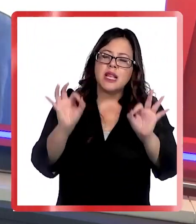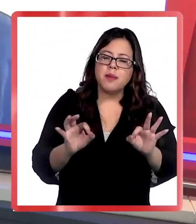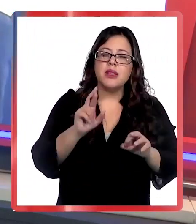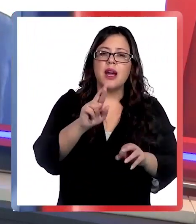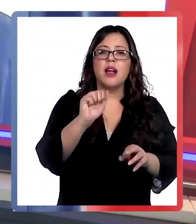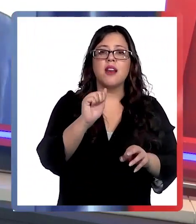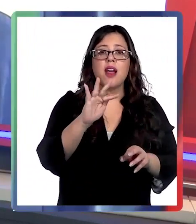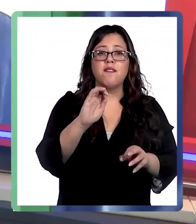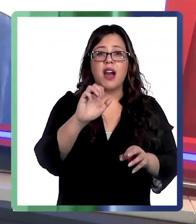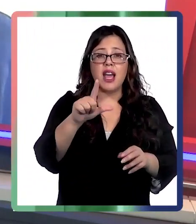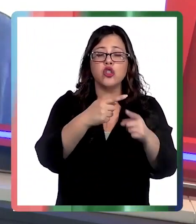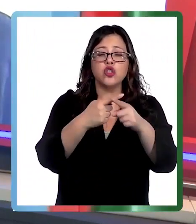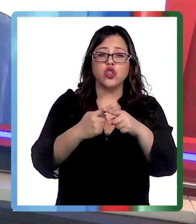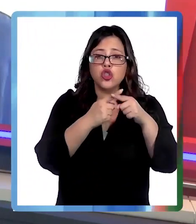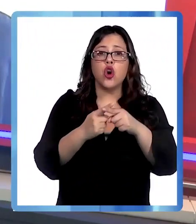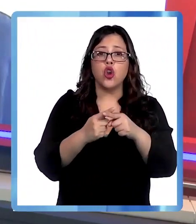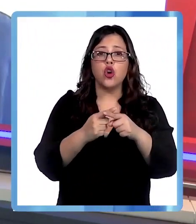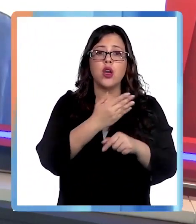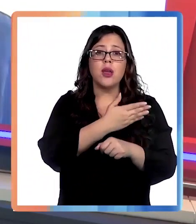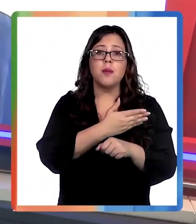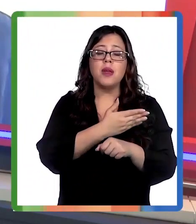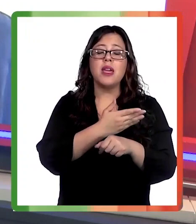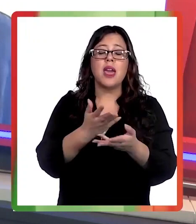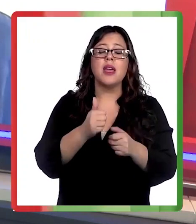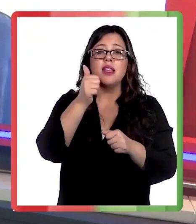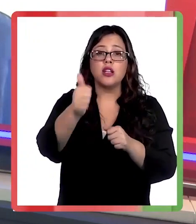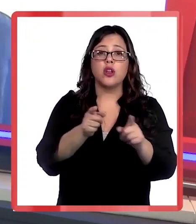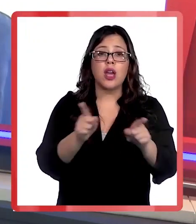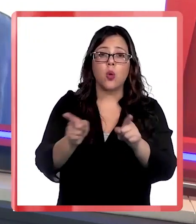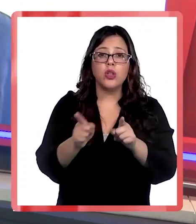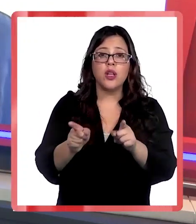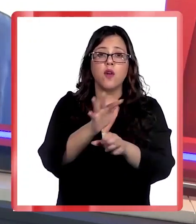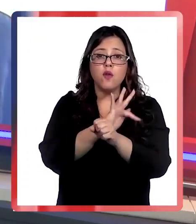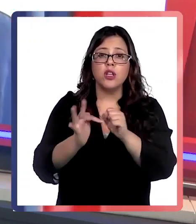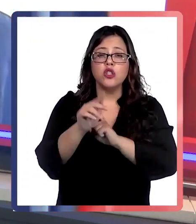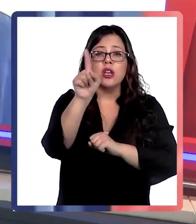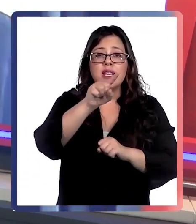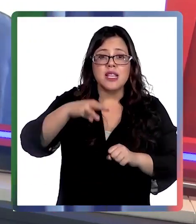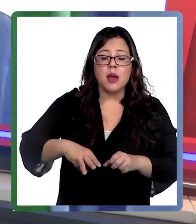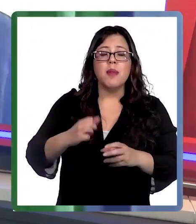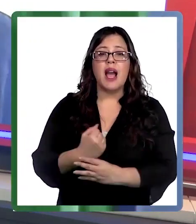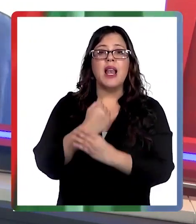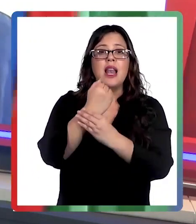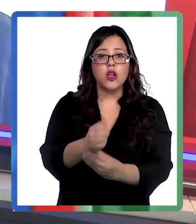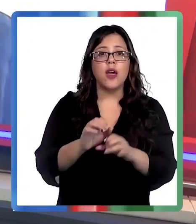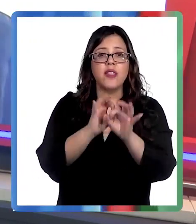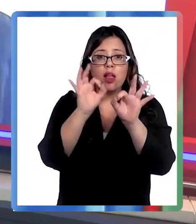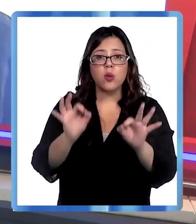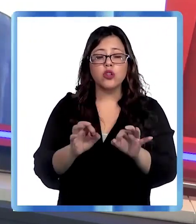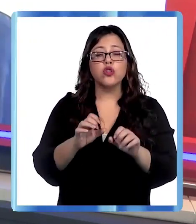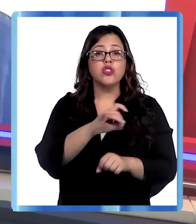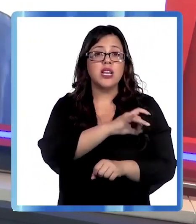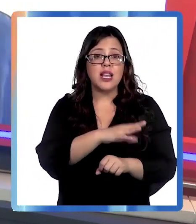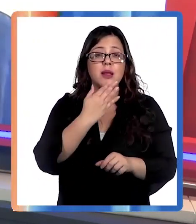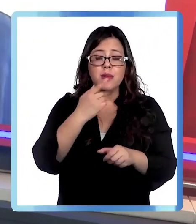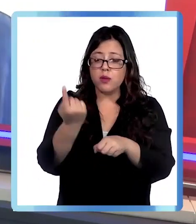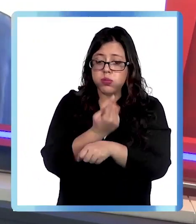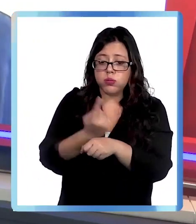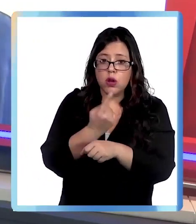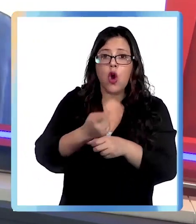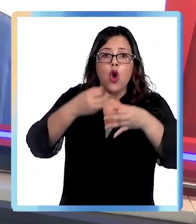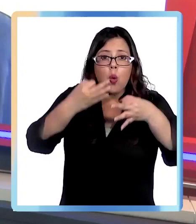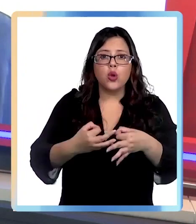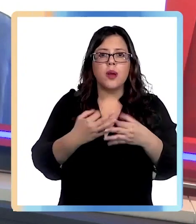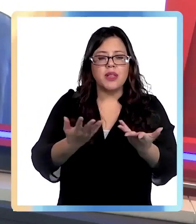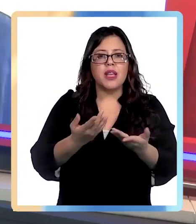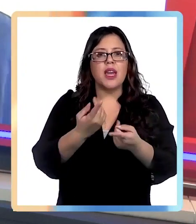especialmente, Rafael Gómez, sociólogo y director ejecutivo de la Fundación SM, por el aporte que hacen a la educación chilena y por estas conversaciones que generan también